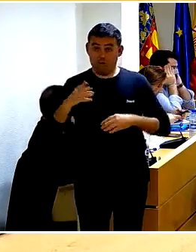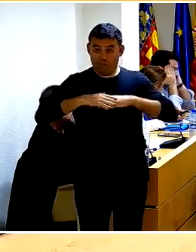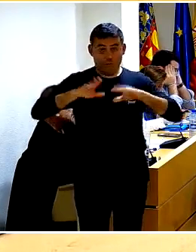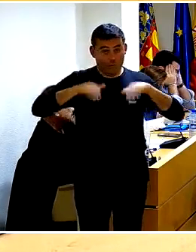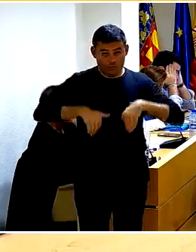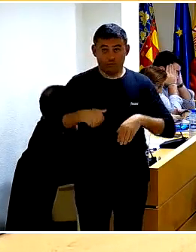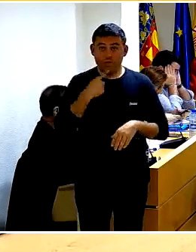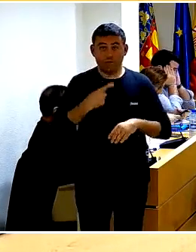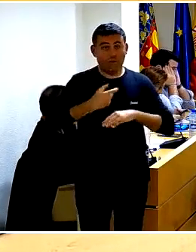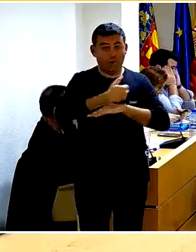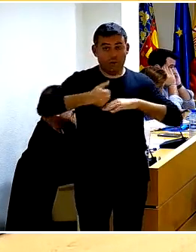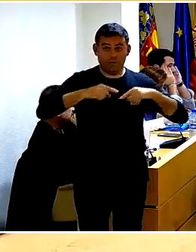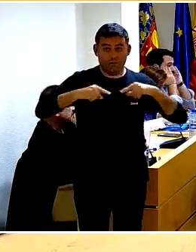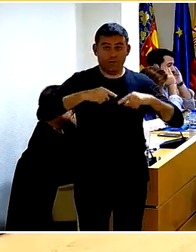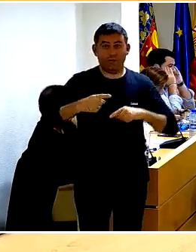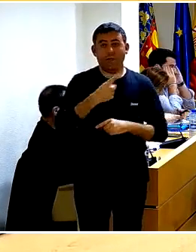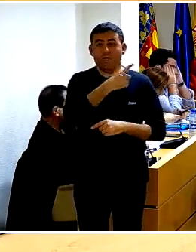en órganos de gobierno